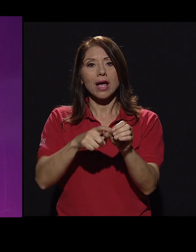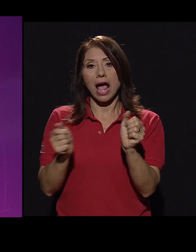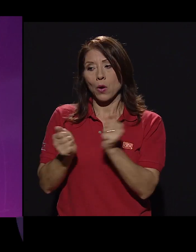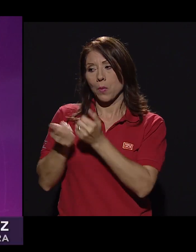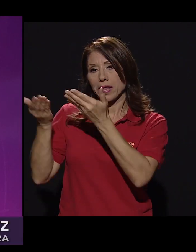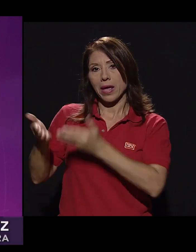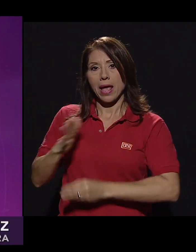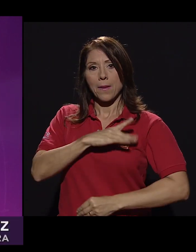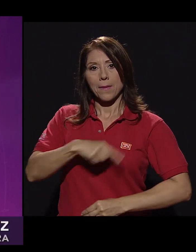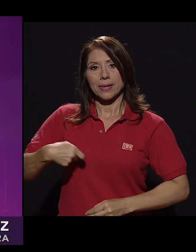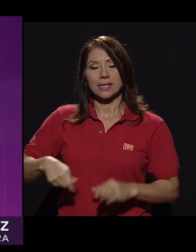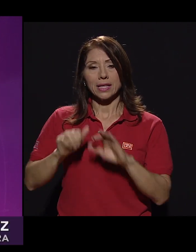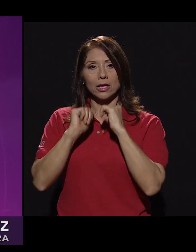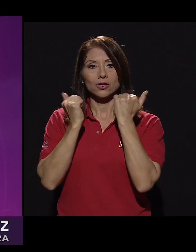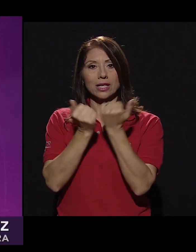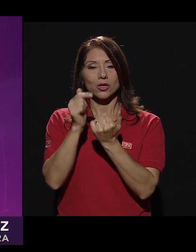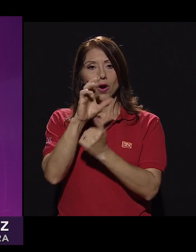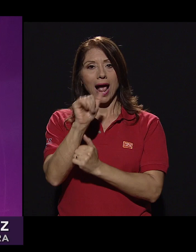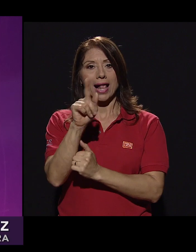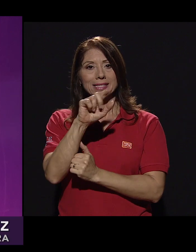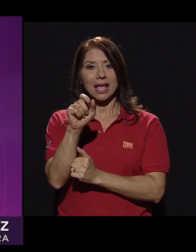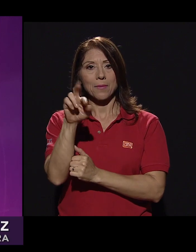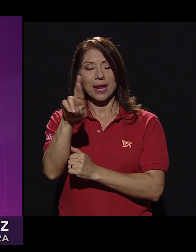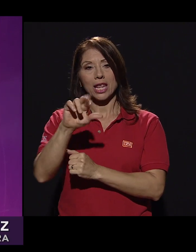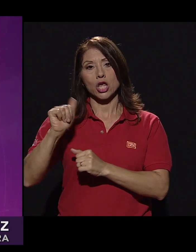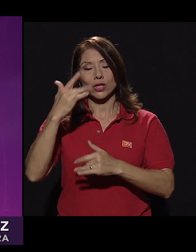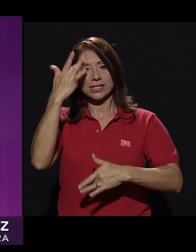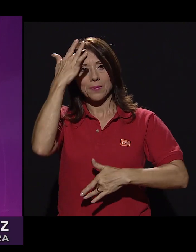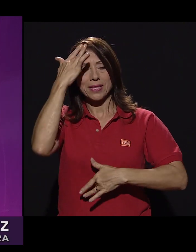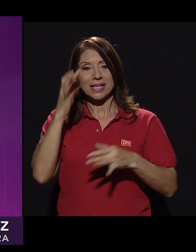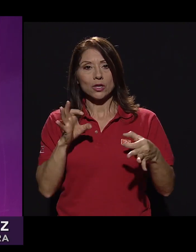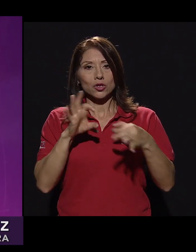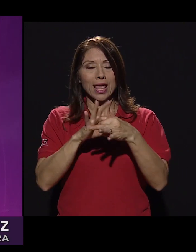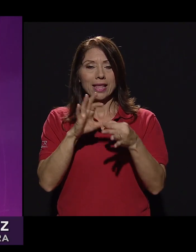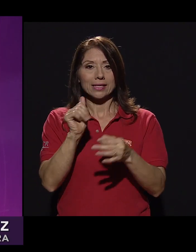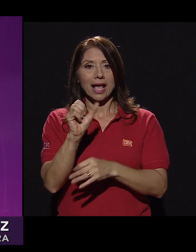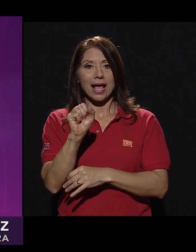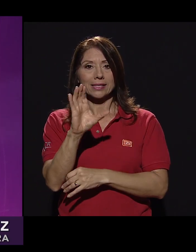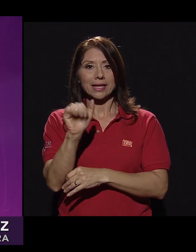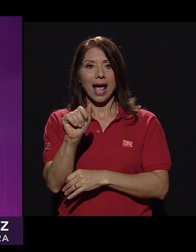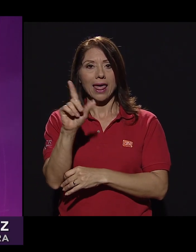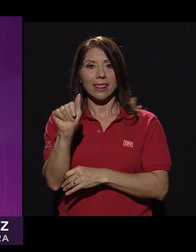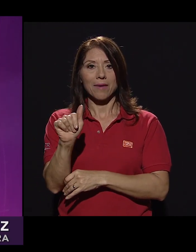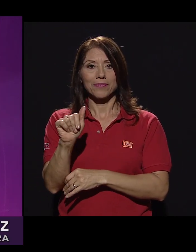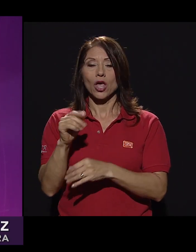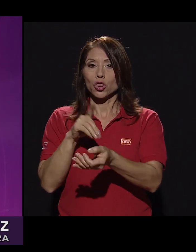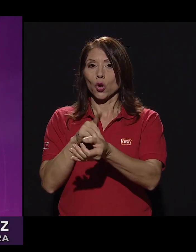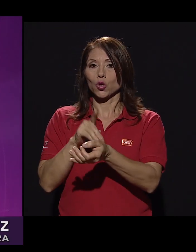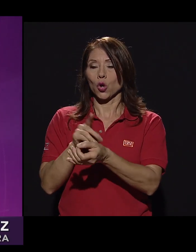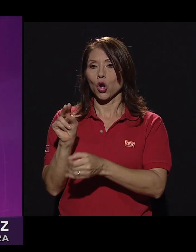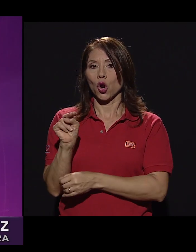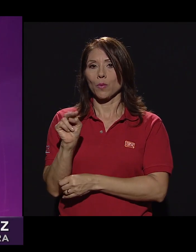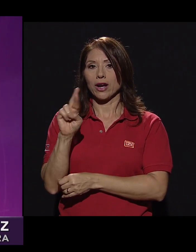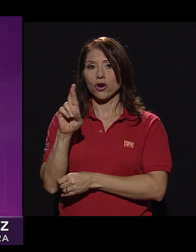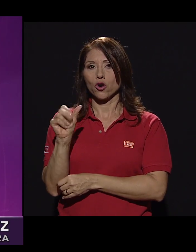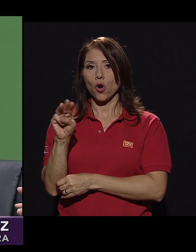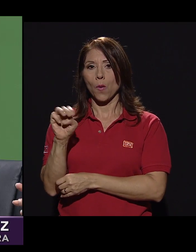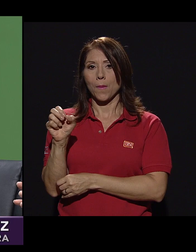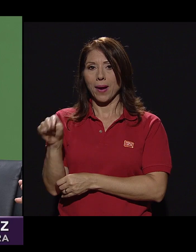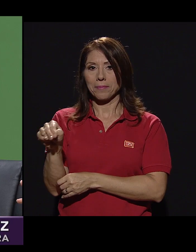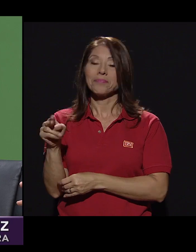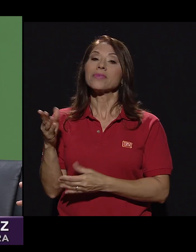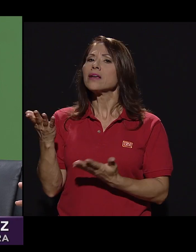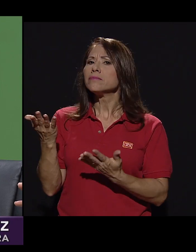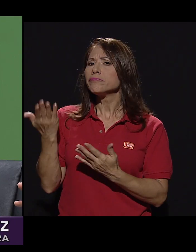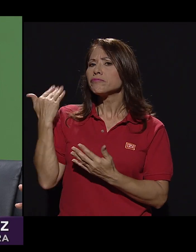acompaña el presidente De la asociación de Alzheimer Y otras demencias asociadas A SACA El doctor Norbert Román Doctor, veníamos hablando ¿Verdad? De